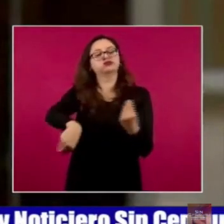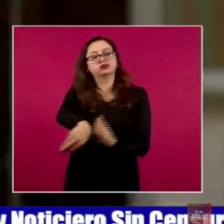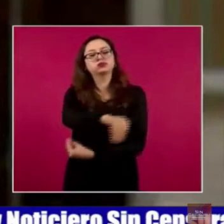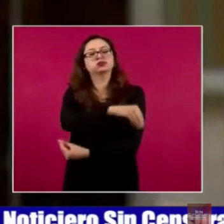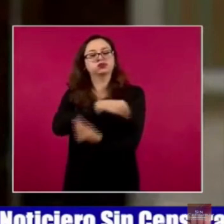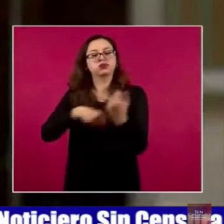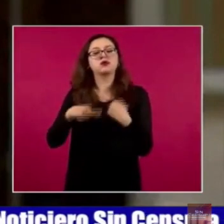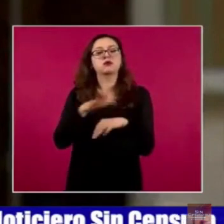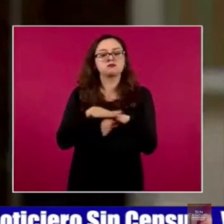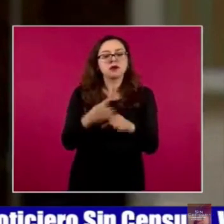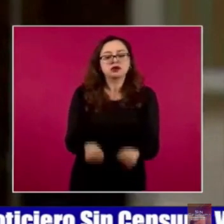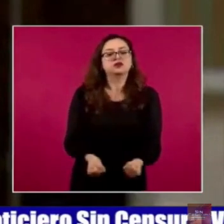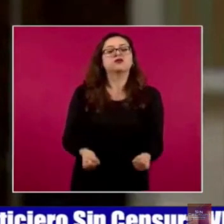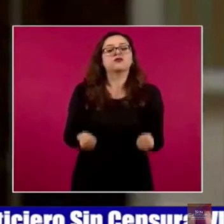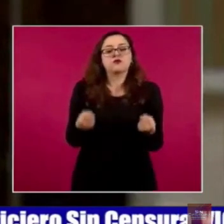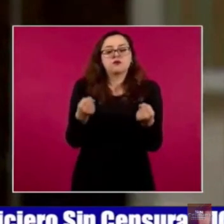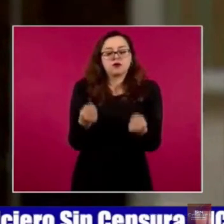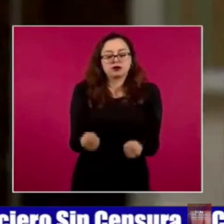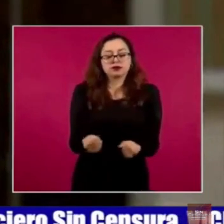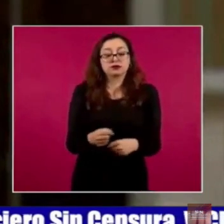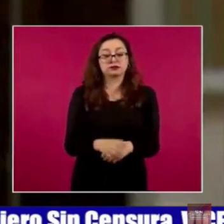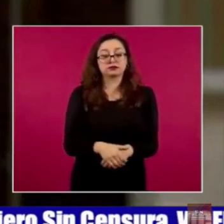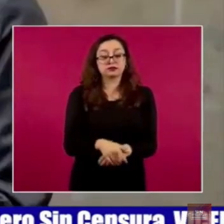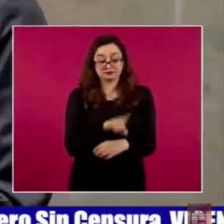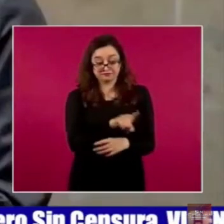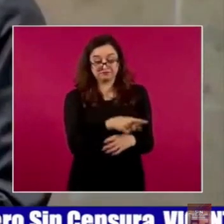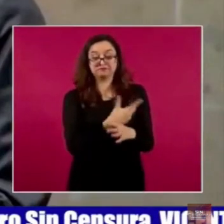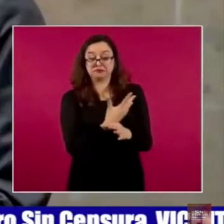clara y convincente argumenta,